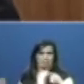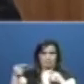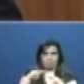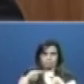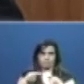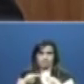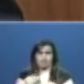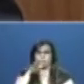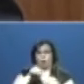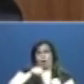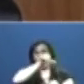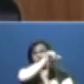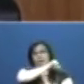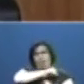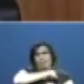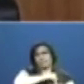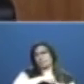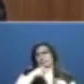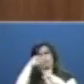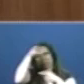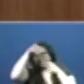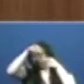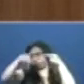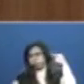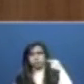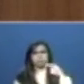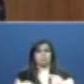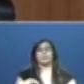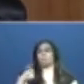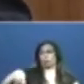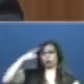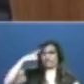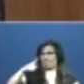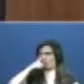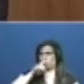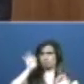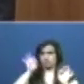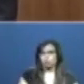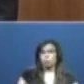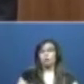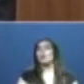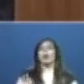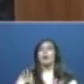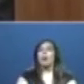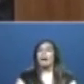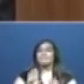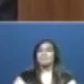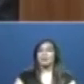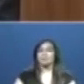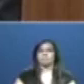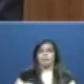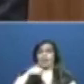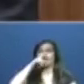desviaciones de los años anteriores que culminaron como recordarán sus señorías con un déficit que se elevó en